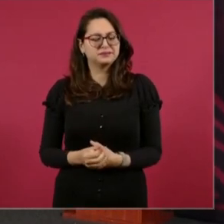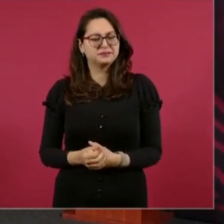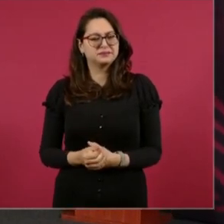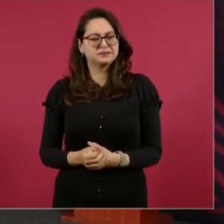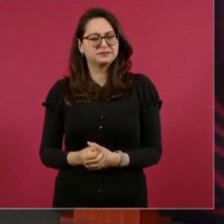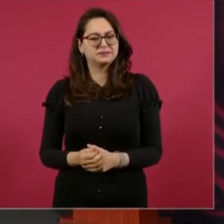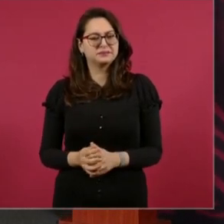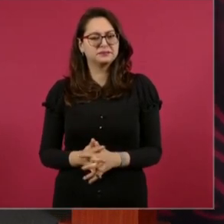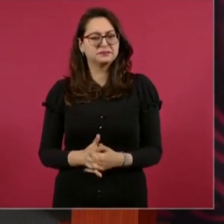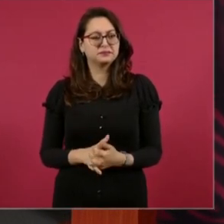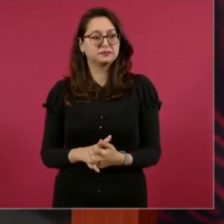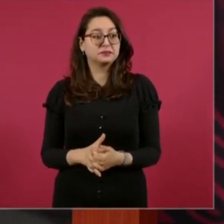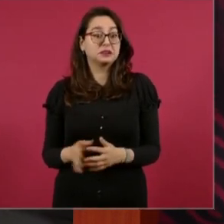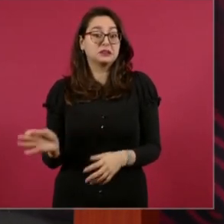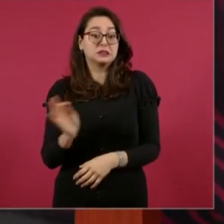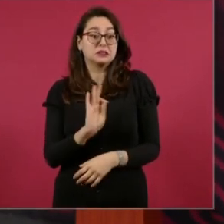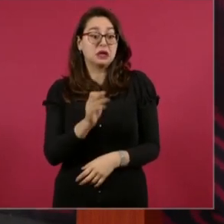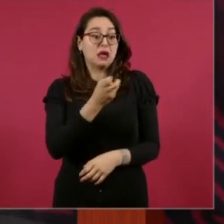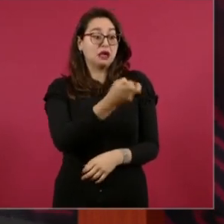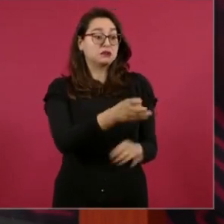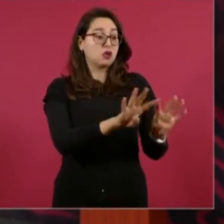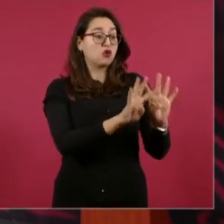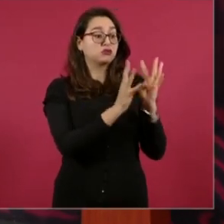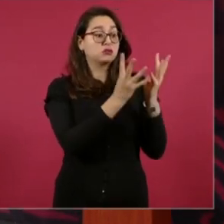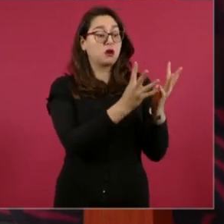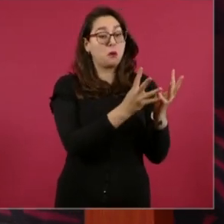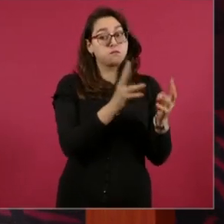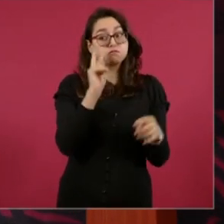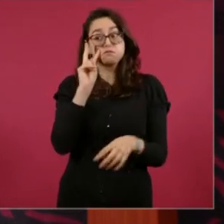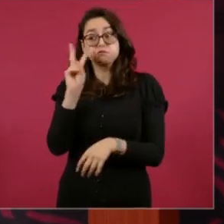Ellos a lo mejor no lo saben.